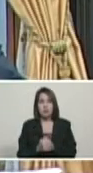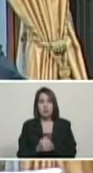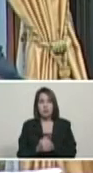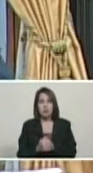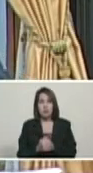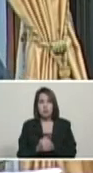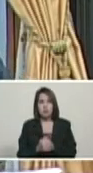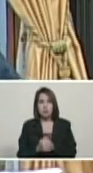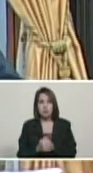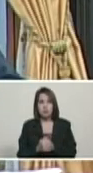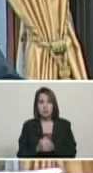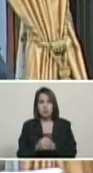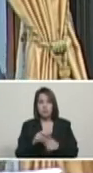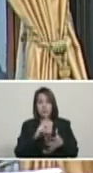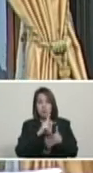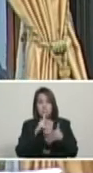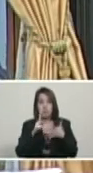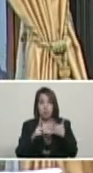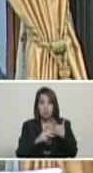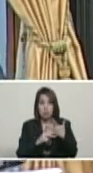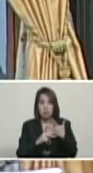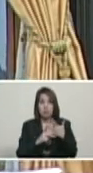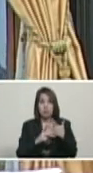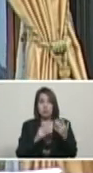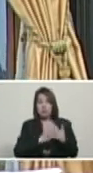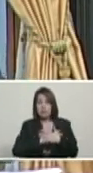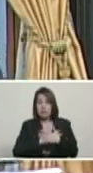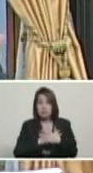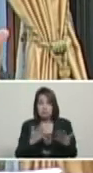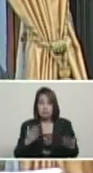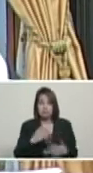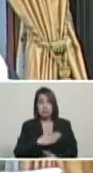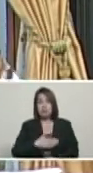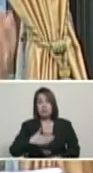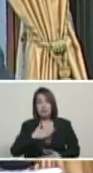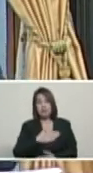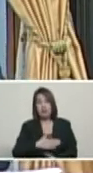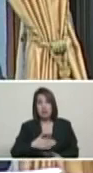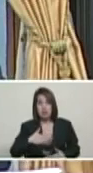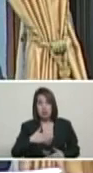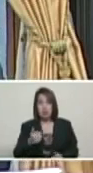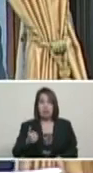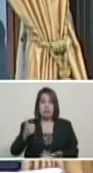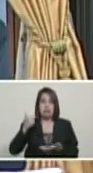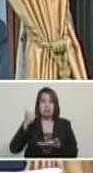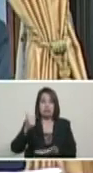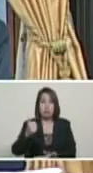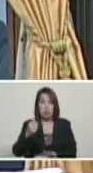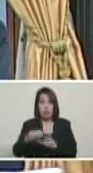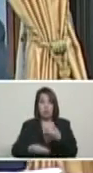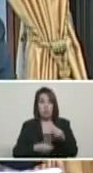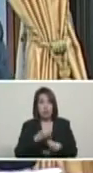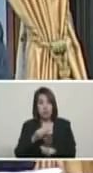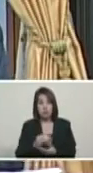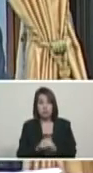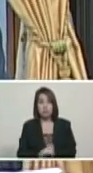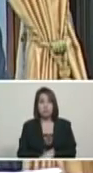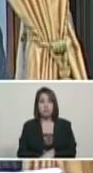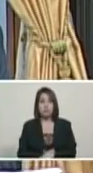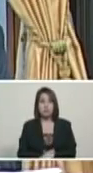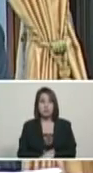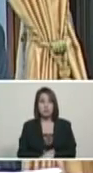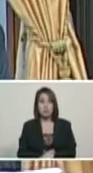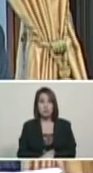productos, en satisfacción, en atención, en salario, en bono. Tremendo esfuerzo que hemos hecho y estamos haciendo y vamos a seguir